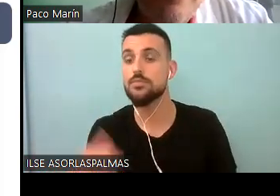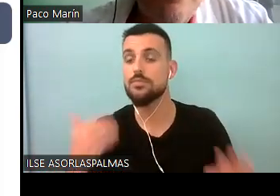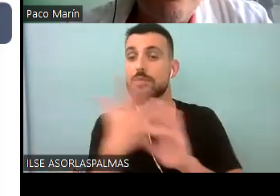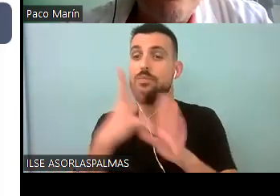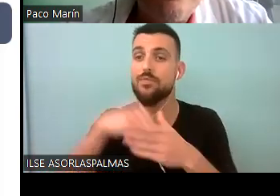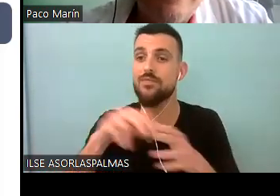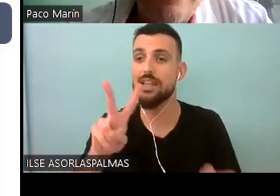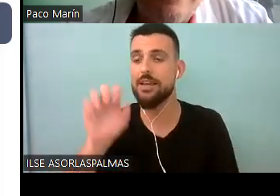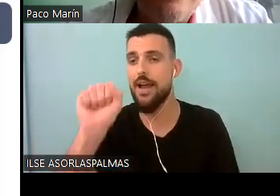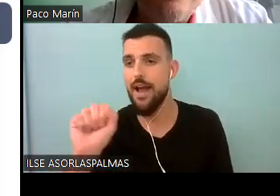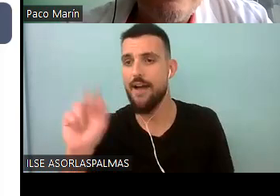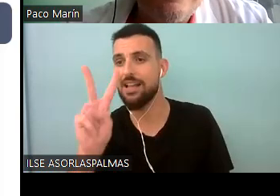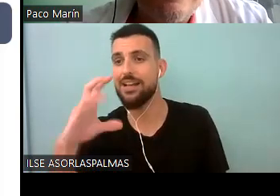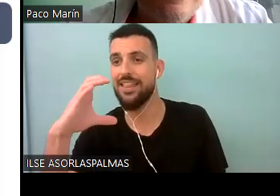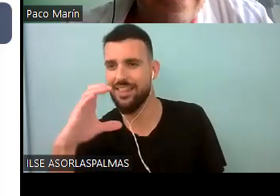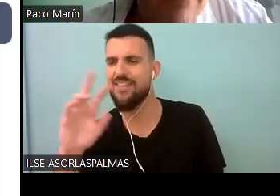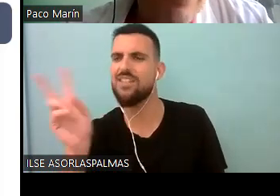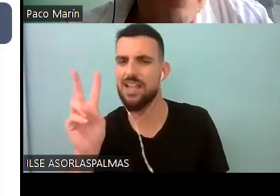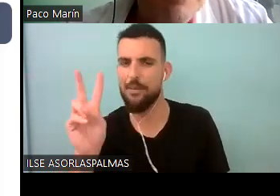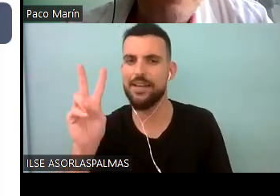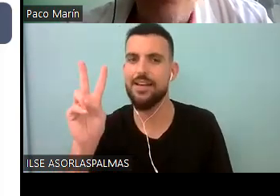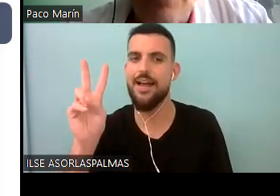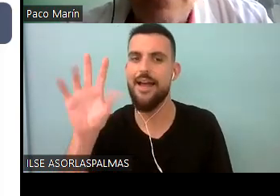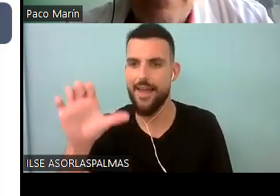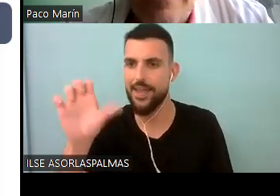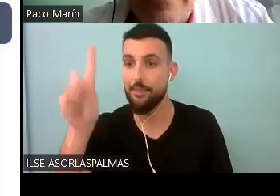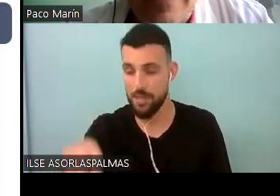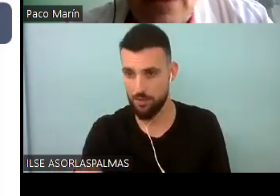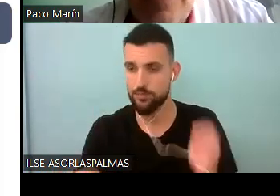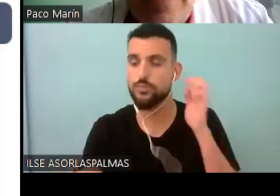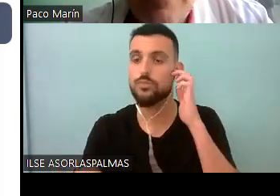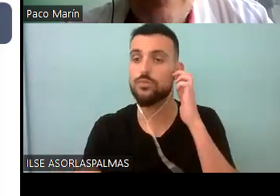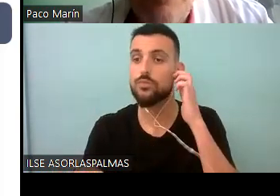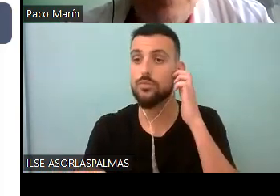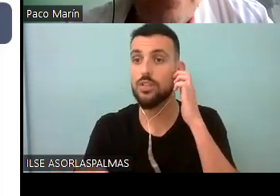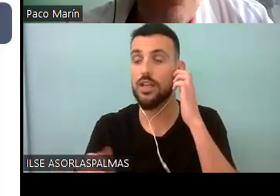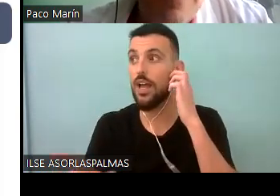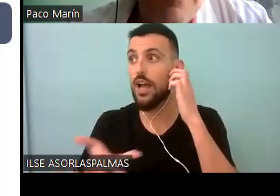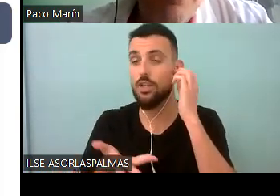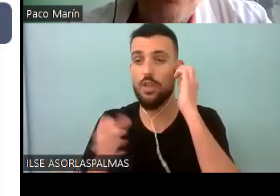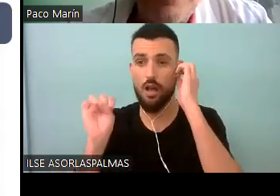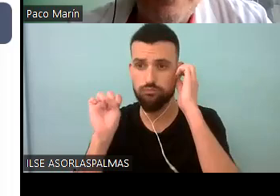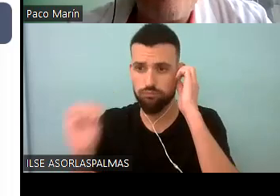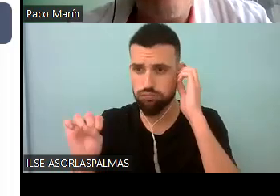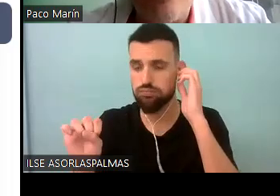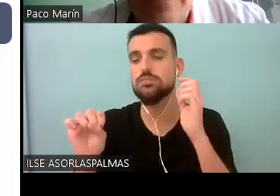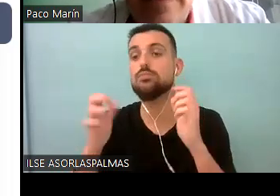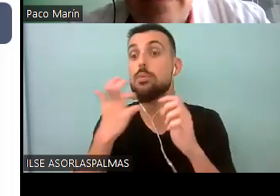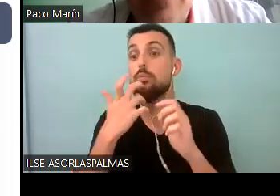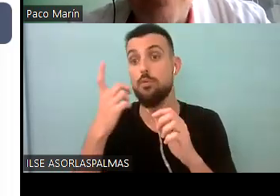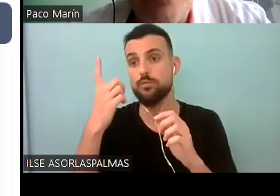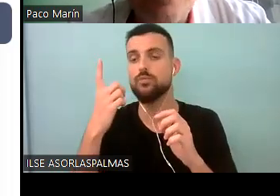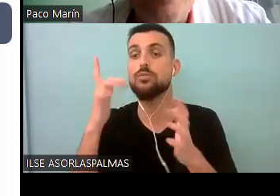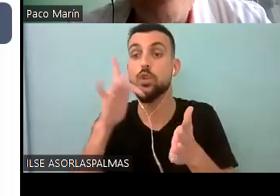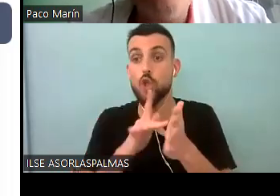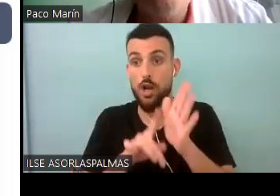la C y la E fundamentalmente, que son antioxidantes. Pensad que cualquier proceso de degeneración hay